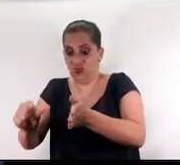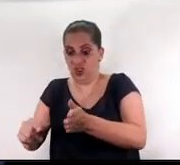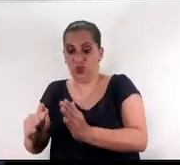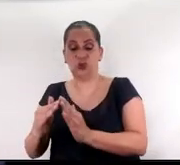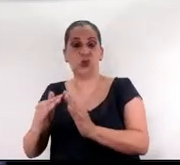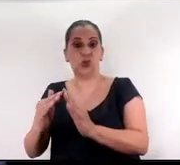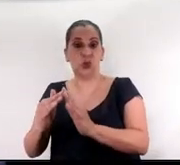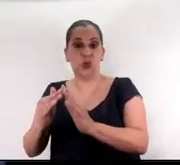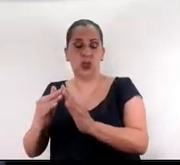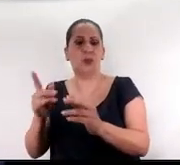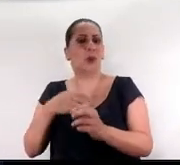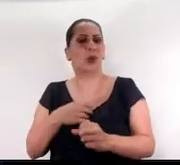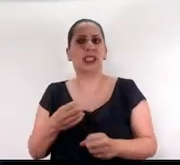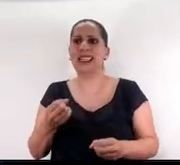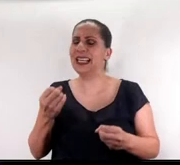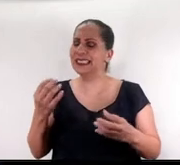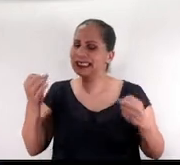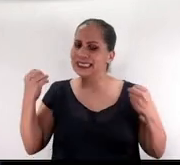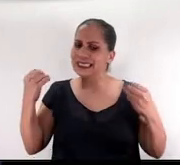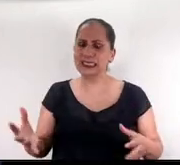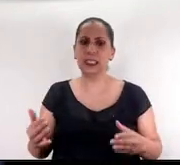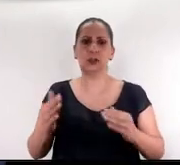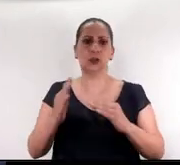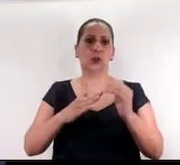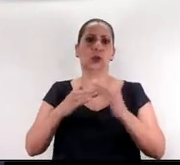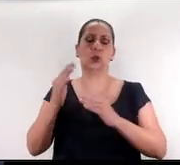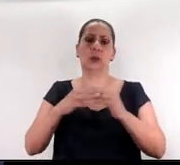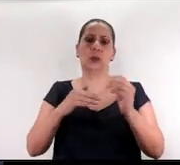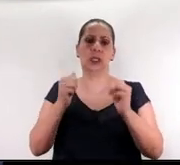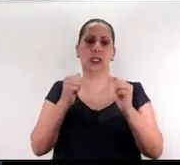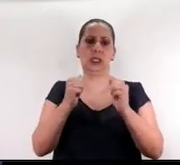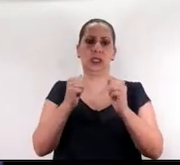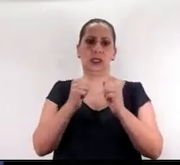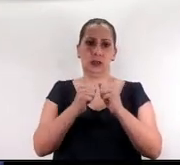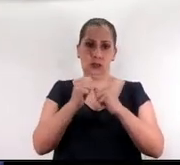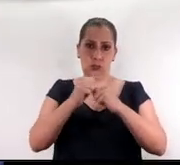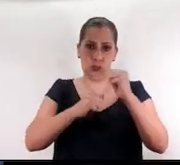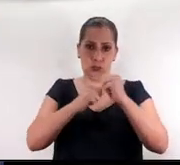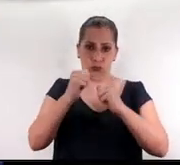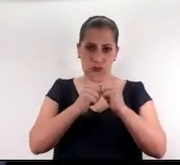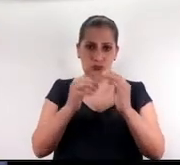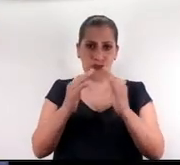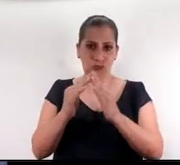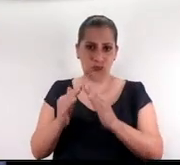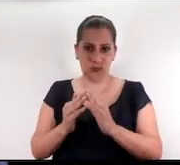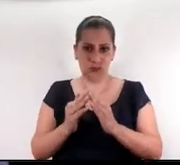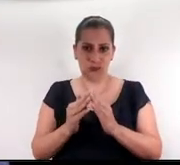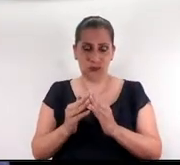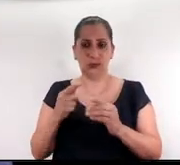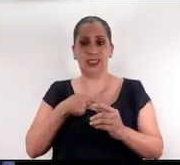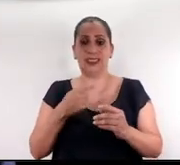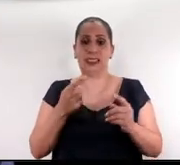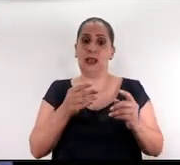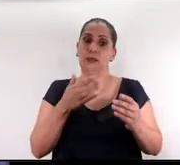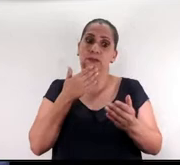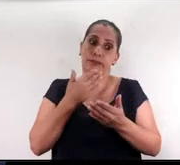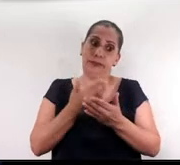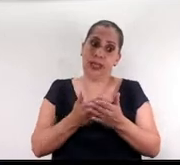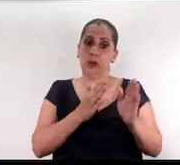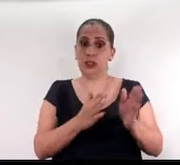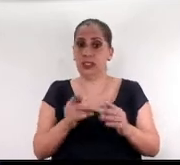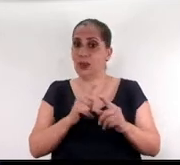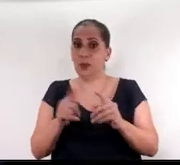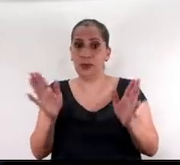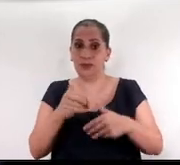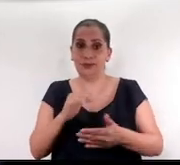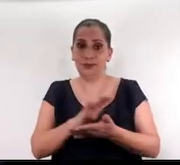regulación urbanística, supongo que bien intencionada, pero de papel, ha excluido a mucha gente, y entonces lo que tiene es el